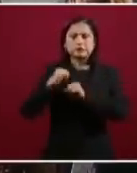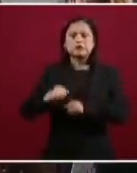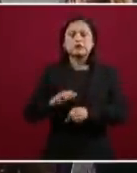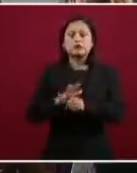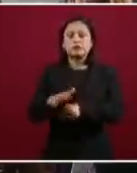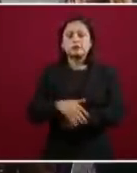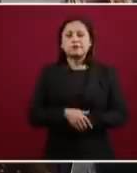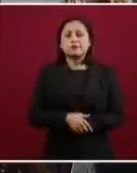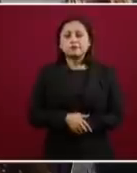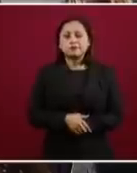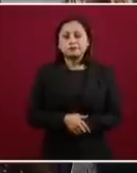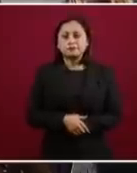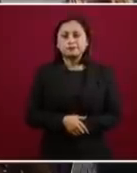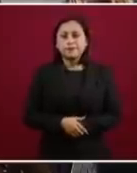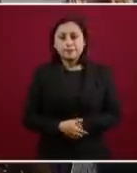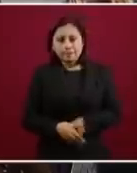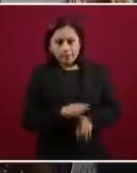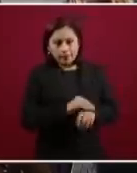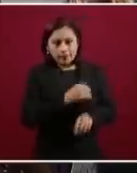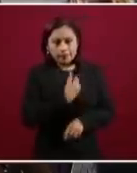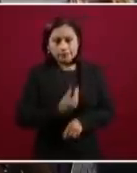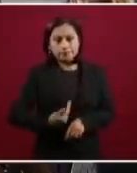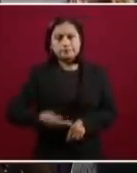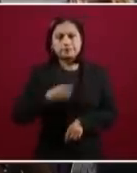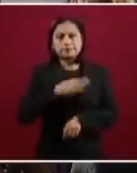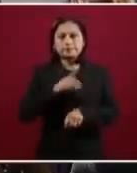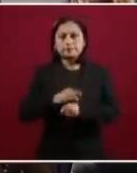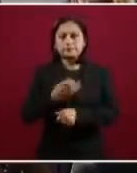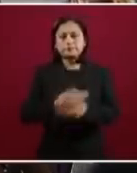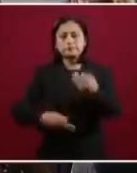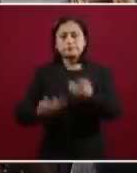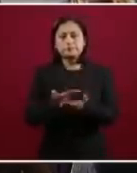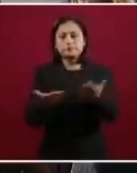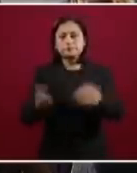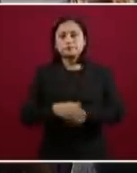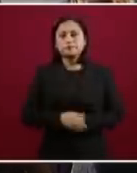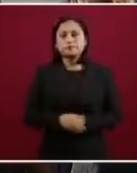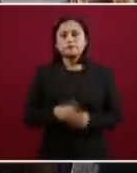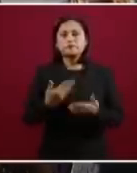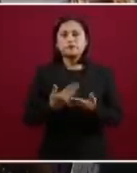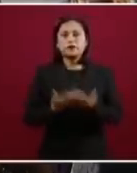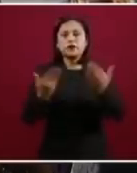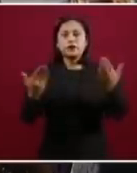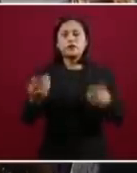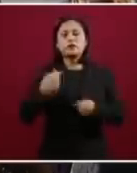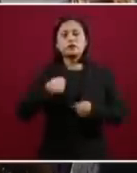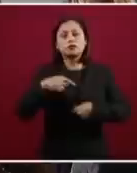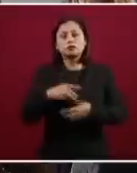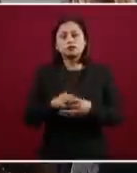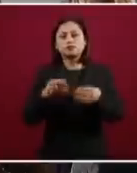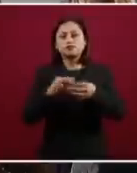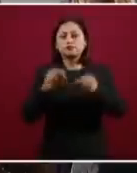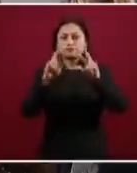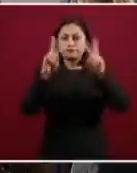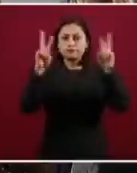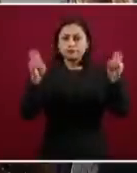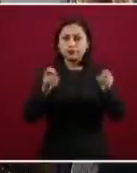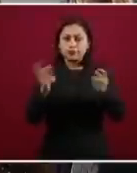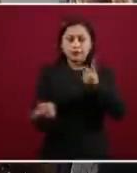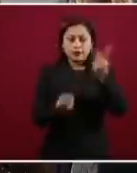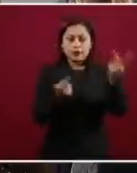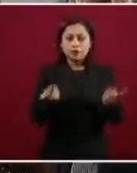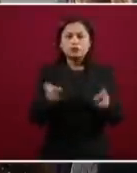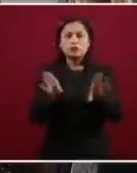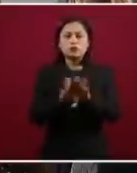Con su permiso, presidente. Muy buenos días a todos. En esta ocasión, el proceso de consulta para el proyecto de Tren Maya se va a